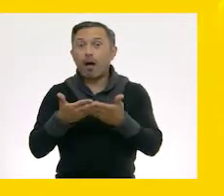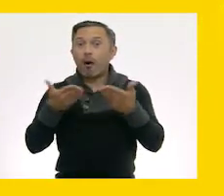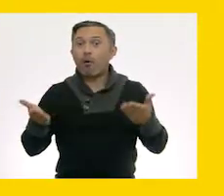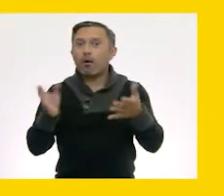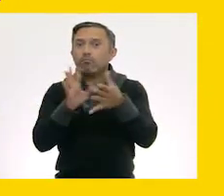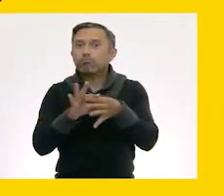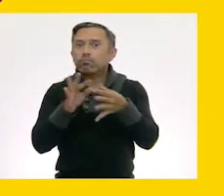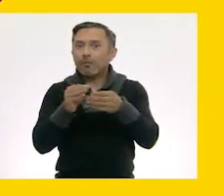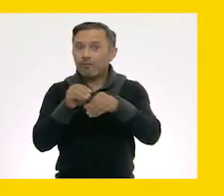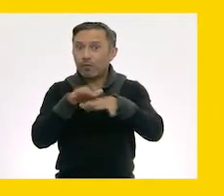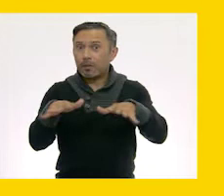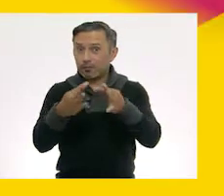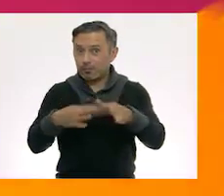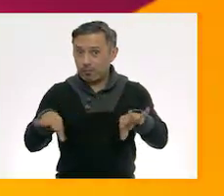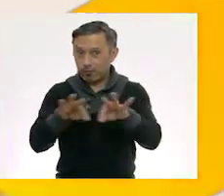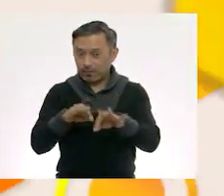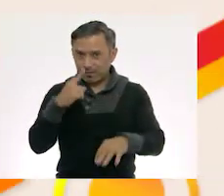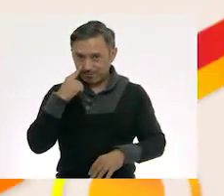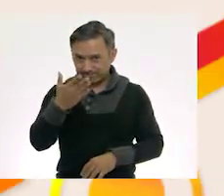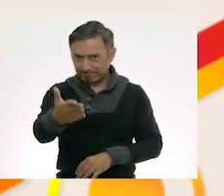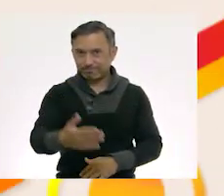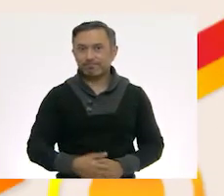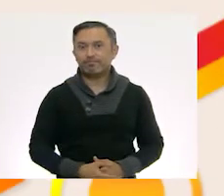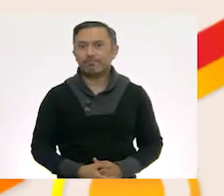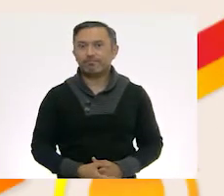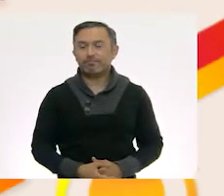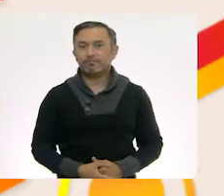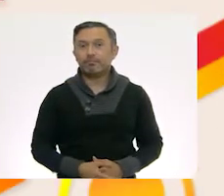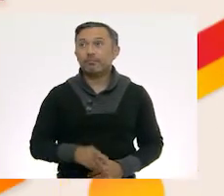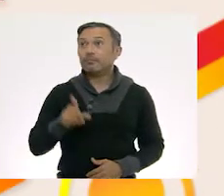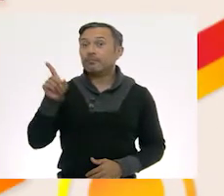información importante. A este